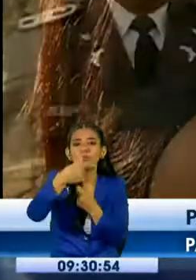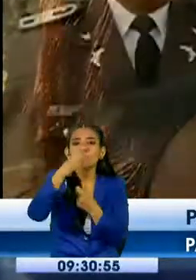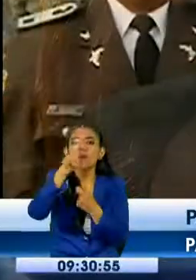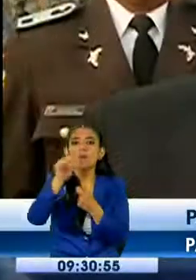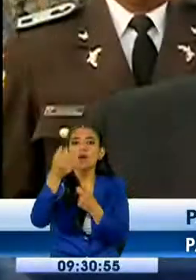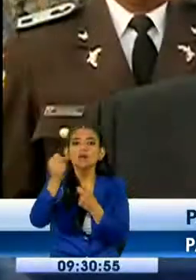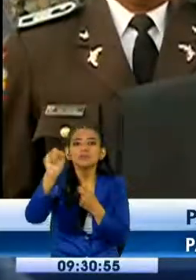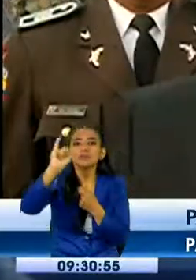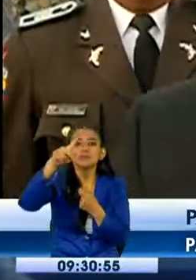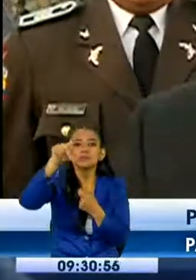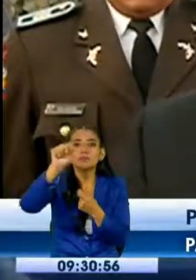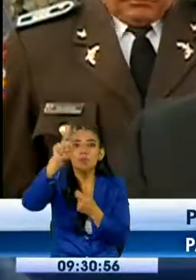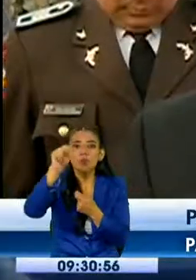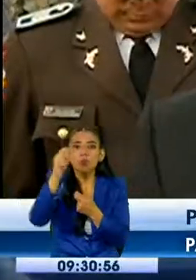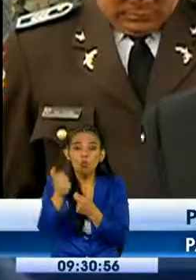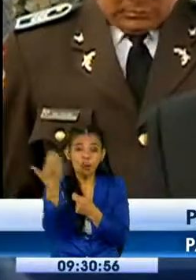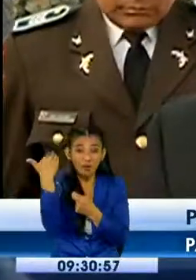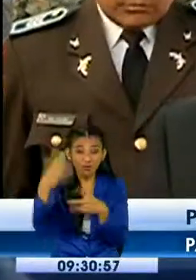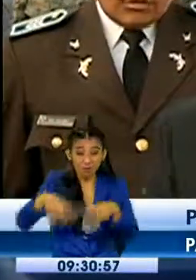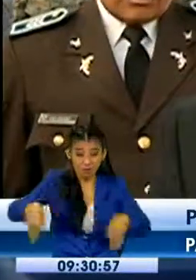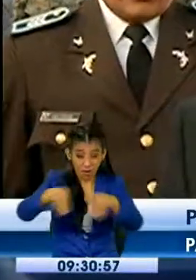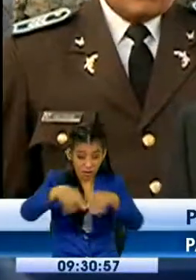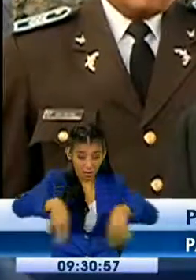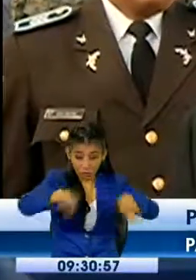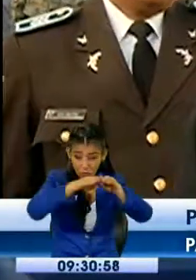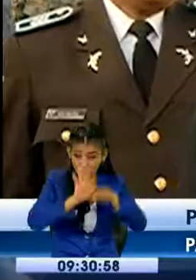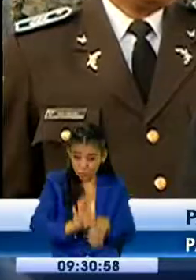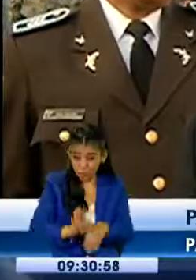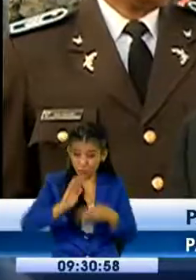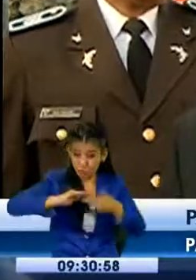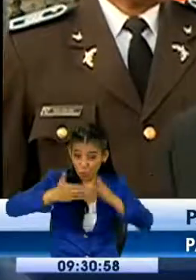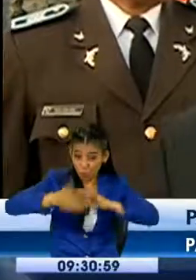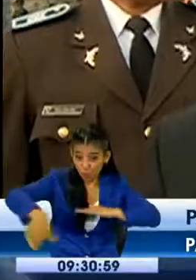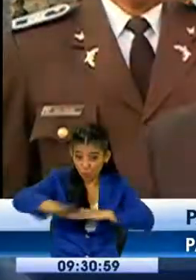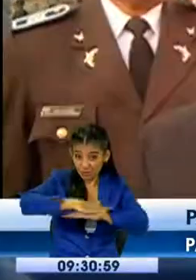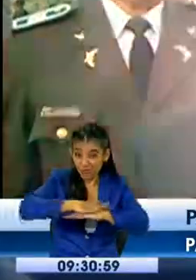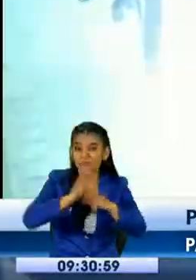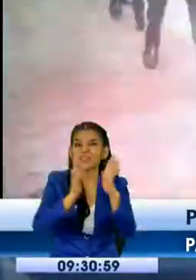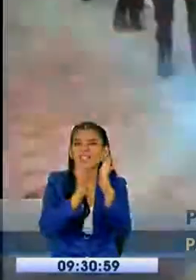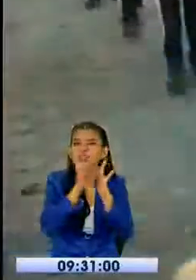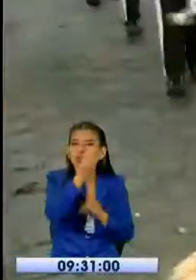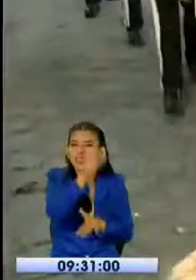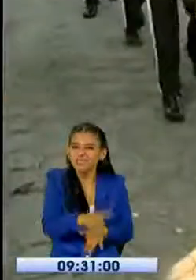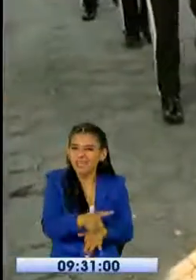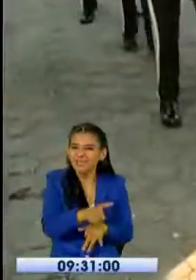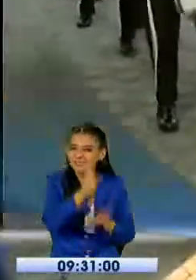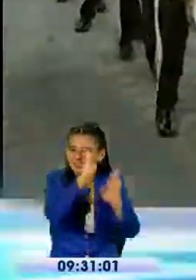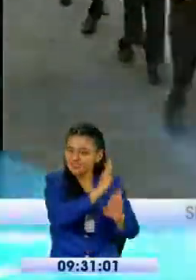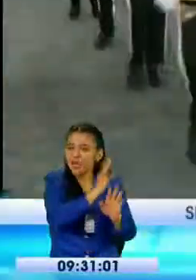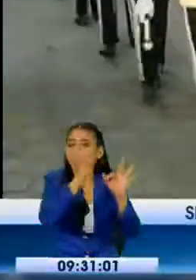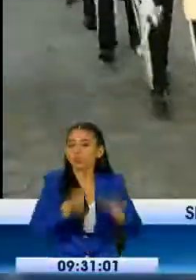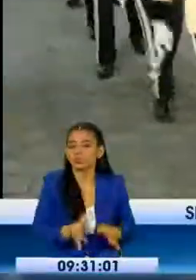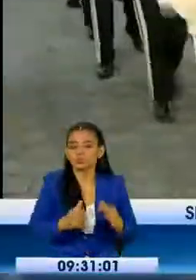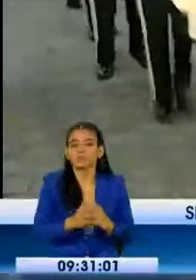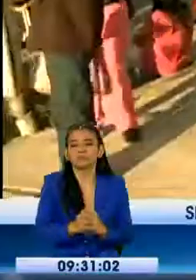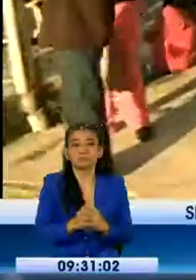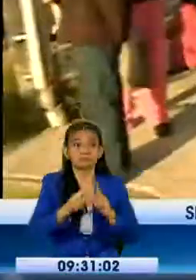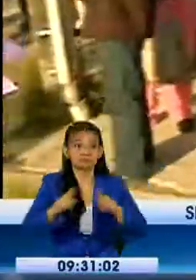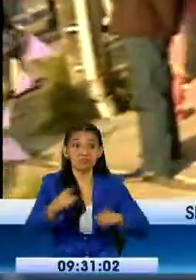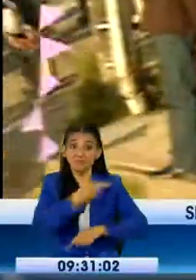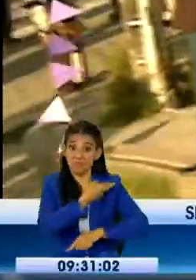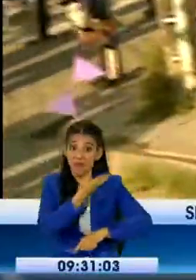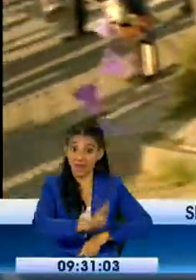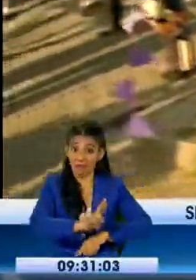acá, cuando estos eran terrenos pues encomendados también a la comunidad de los jesuitas. Pero esta celebración no solo tiene un tinte